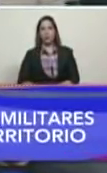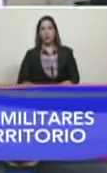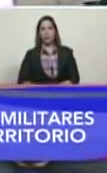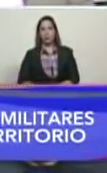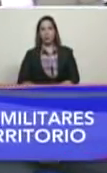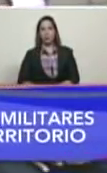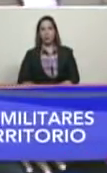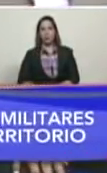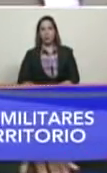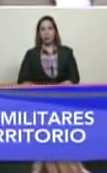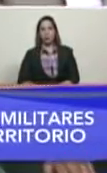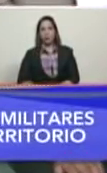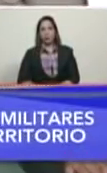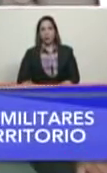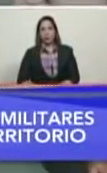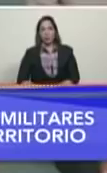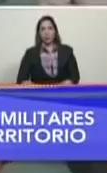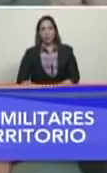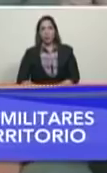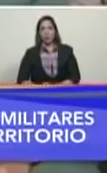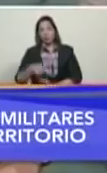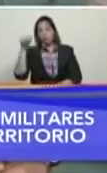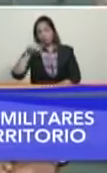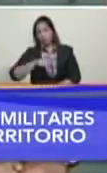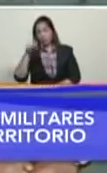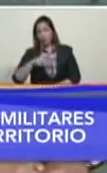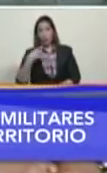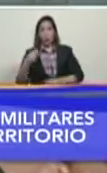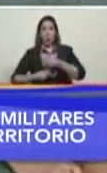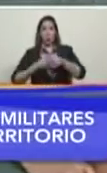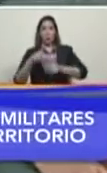Estamos hoy haciendo balance.